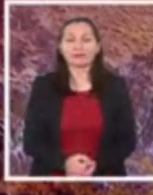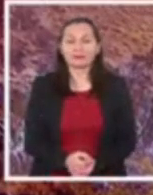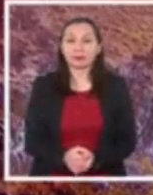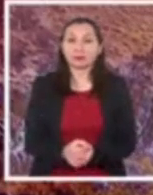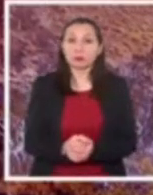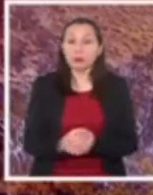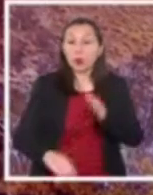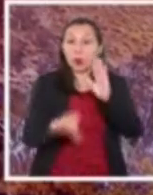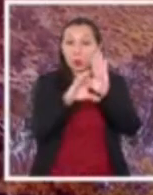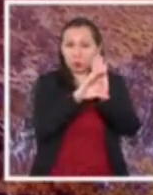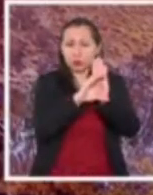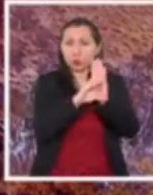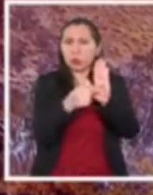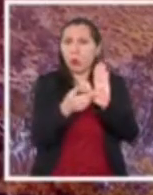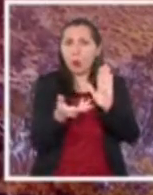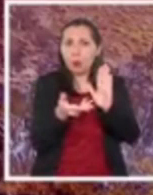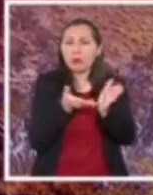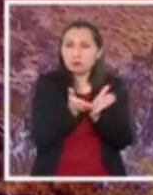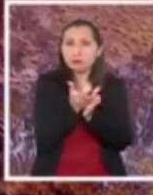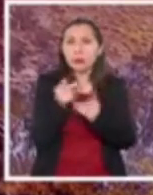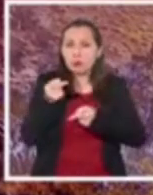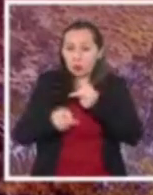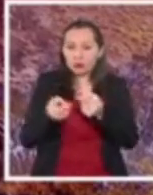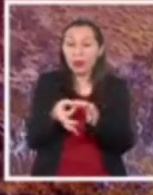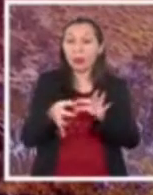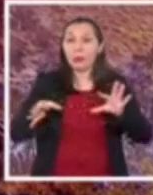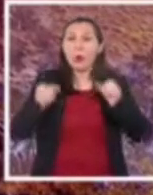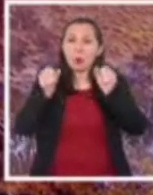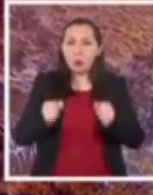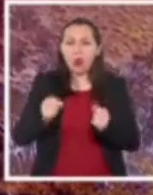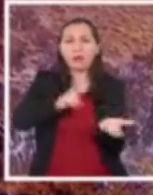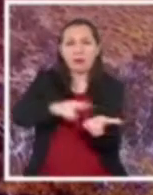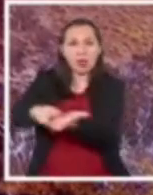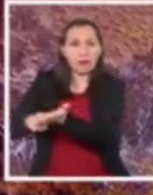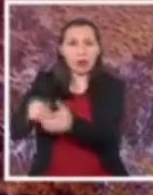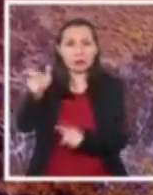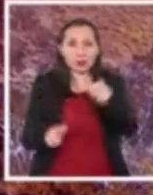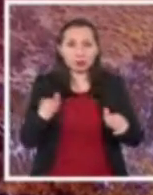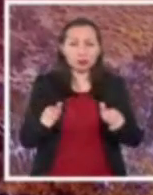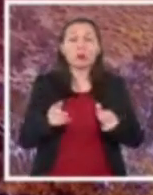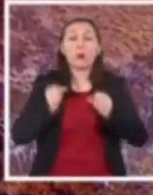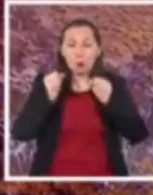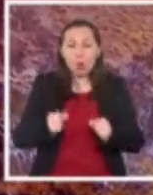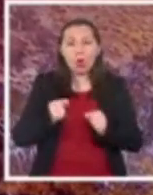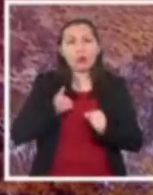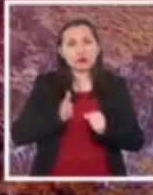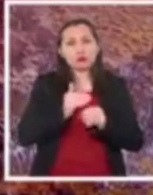una constitución que nazca de un proceso democrático podrá tener legitimidad social y dar estabilidad